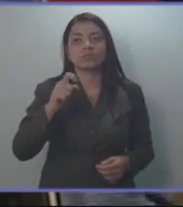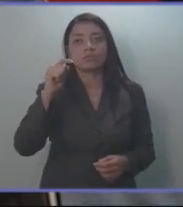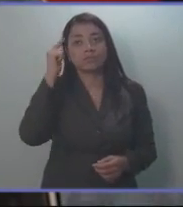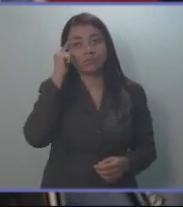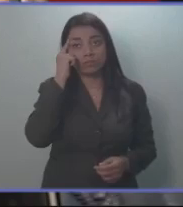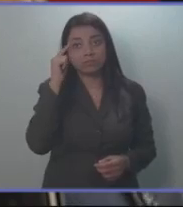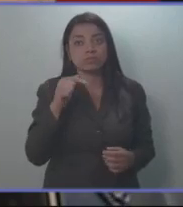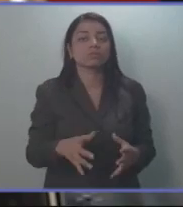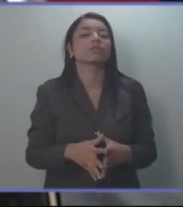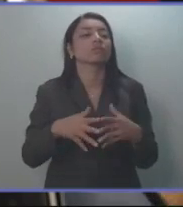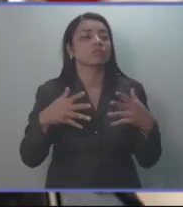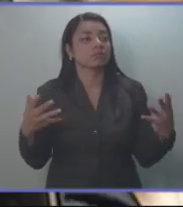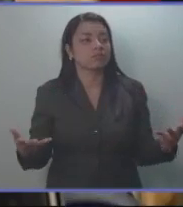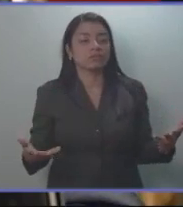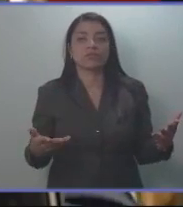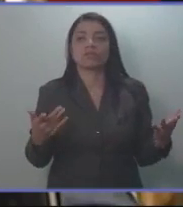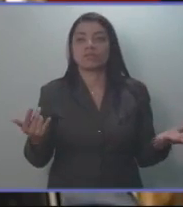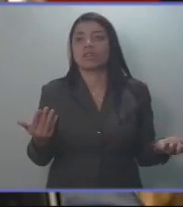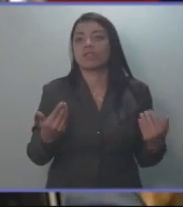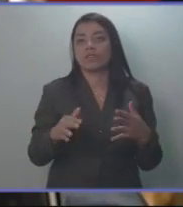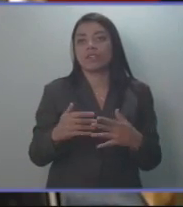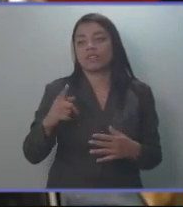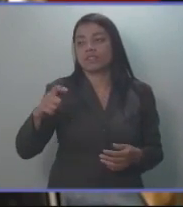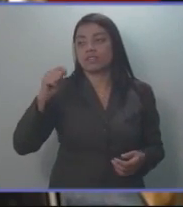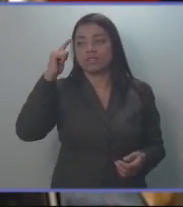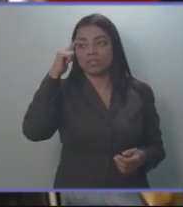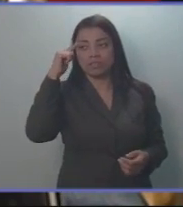como es el término que está hoy en moda.